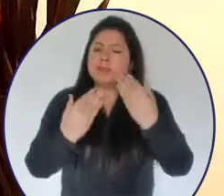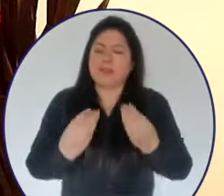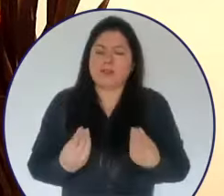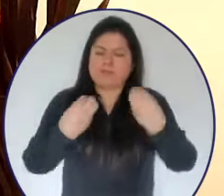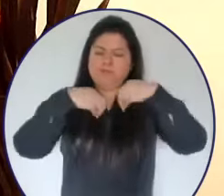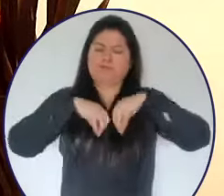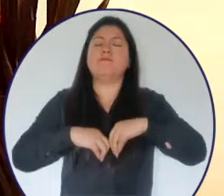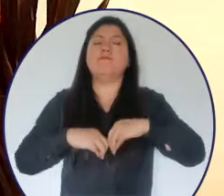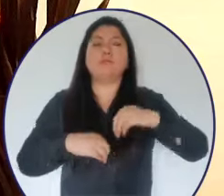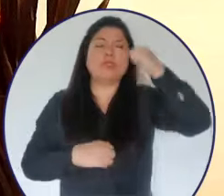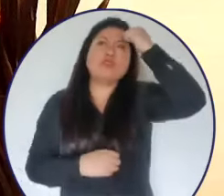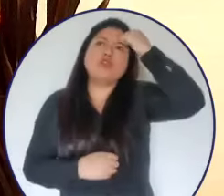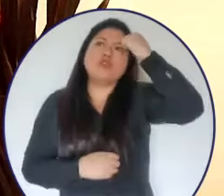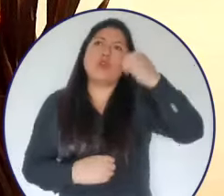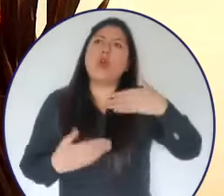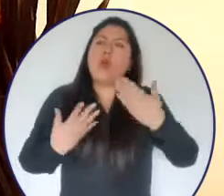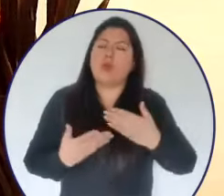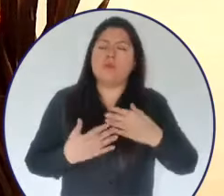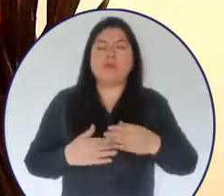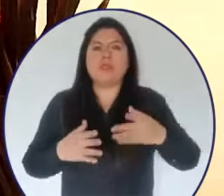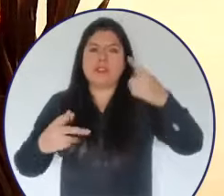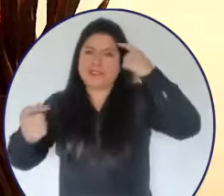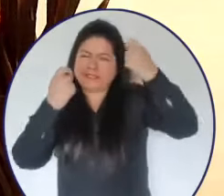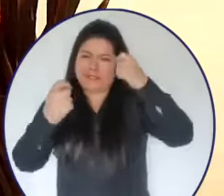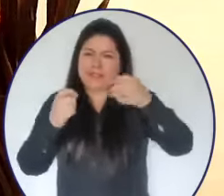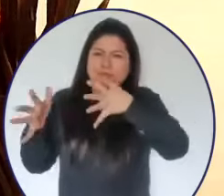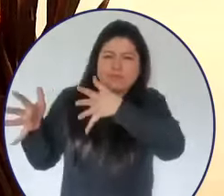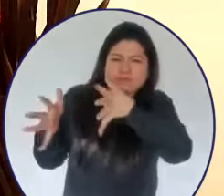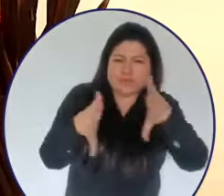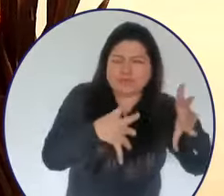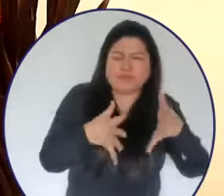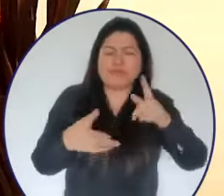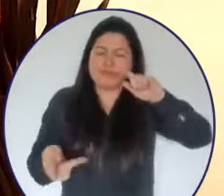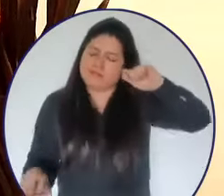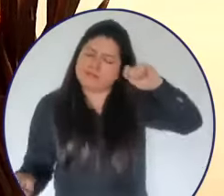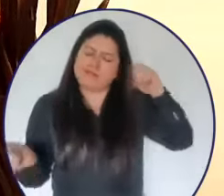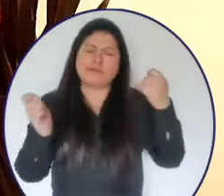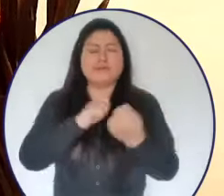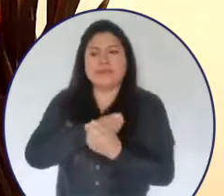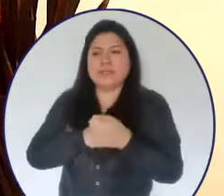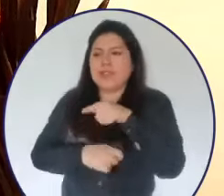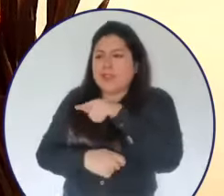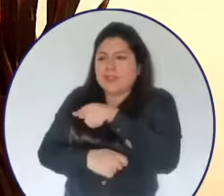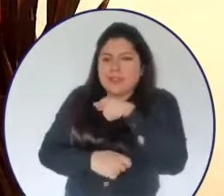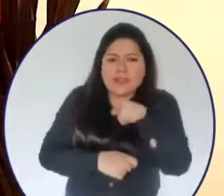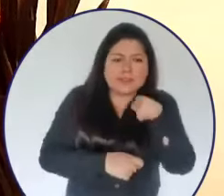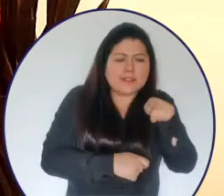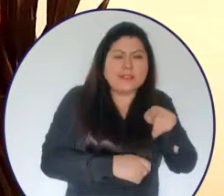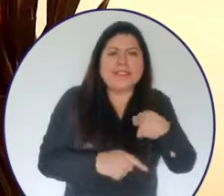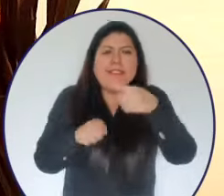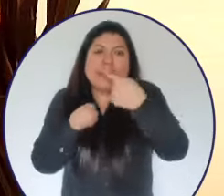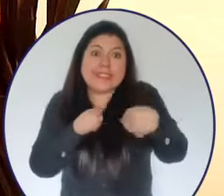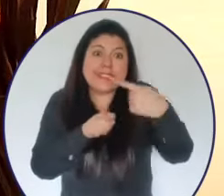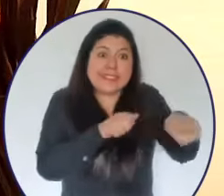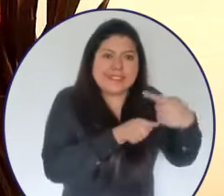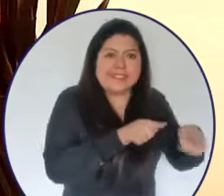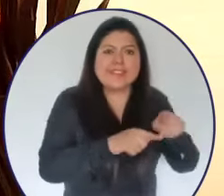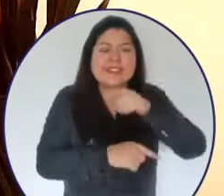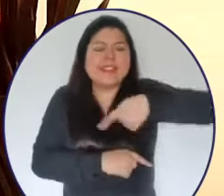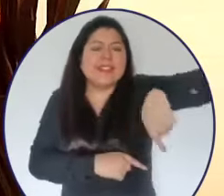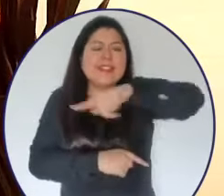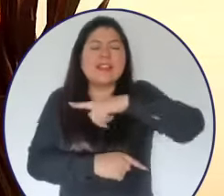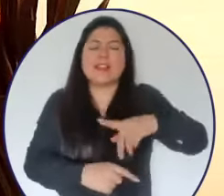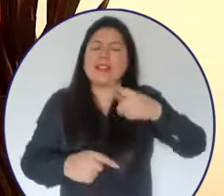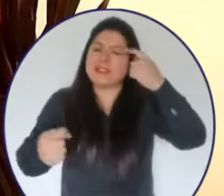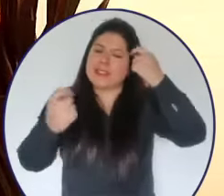maestro transformar sus prácticas de enseñanza, a reconocer los intereses de los estudiantes, a